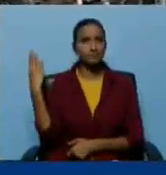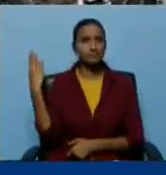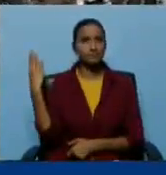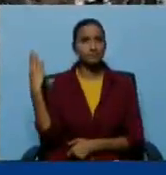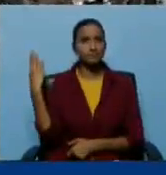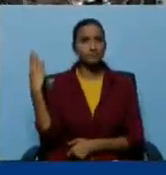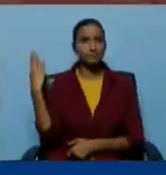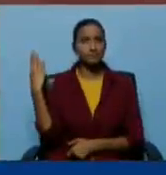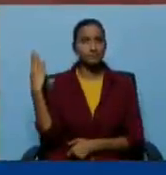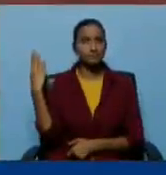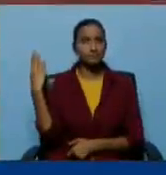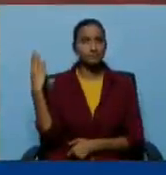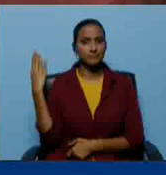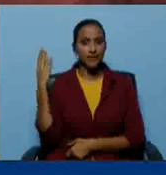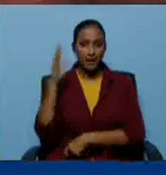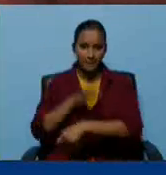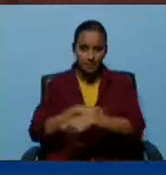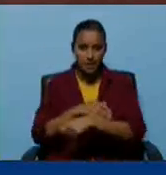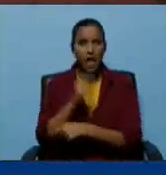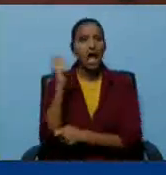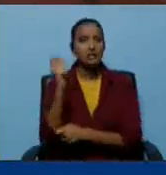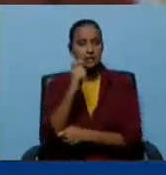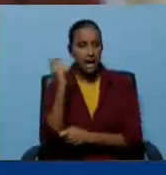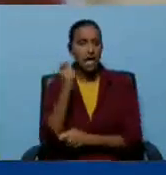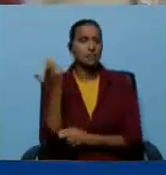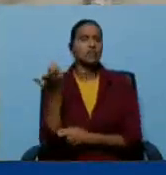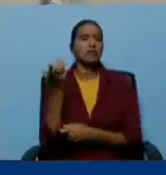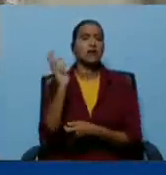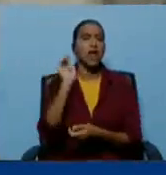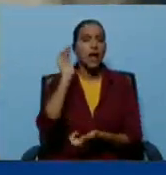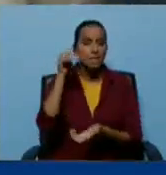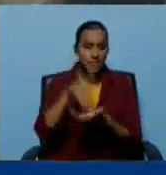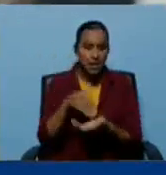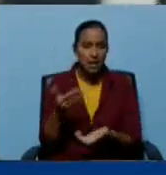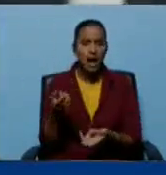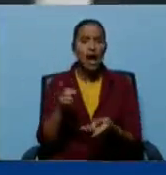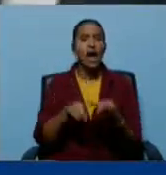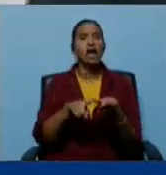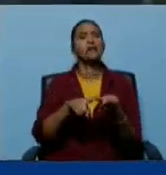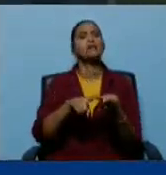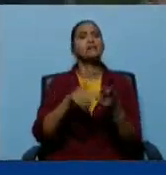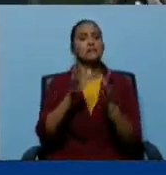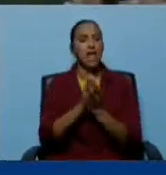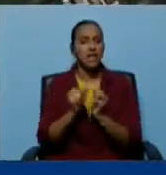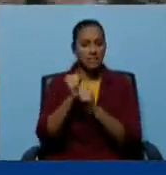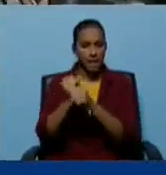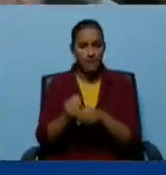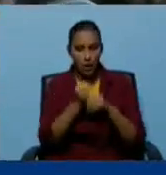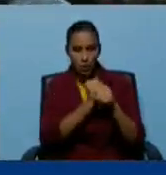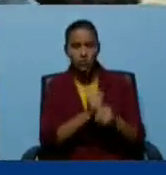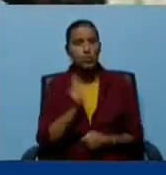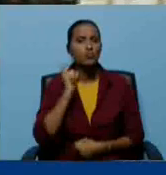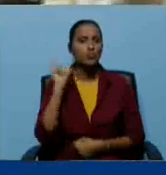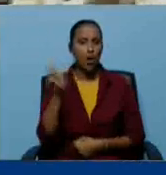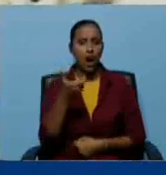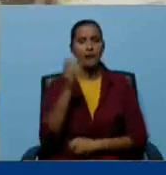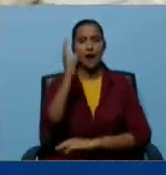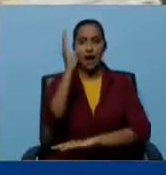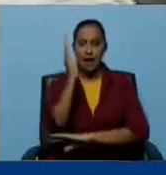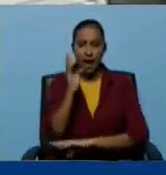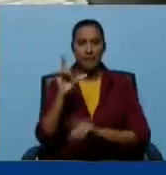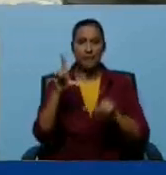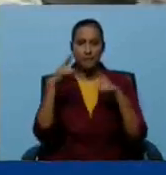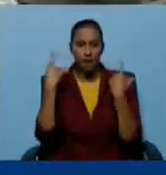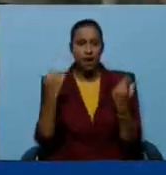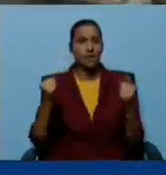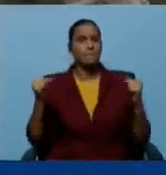Amazonas, Anzuategui, Apure, Aragua, Bolívar, Carabobo, Delta Macuro, Falcón, Guárico, Lara, La Guaira,